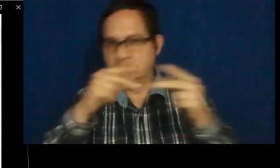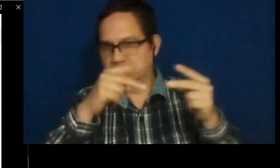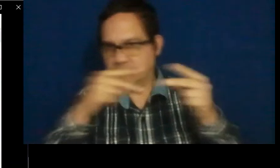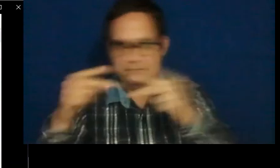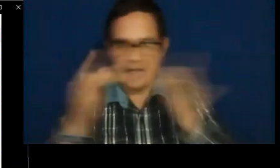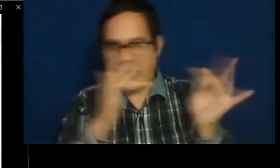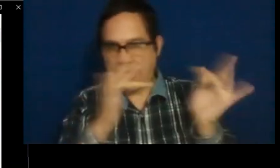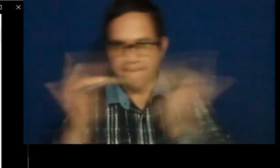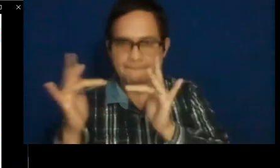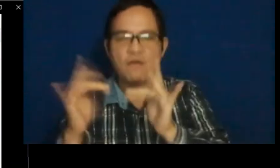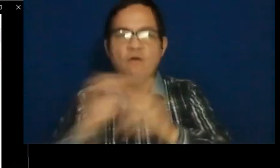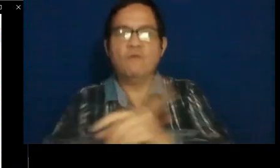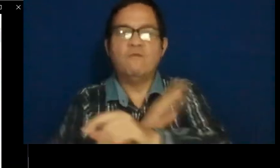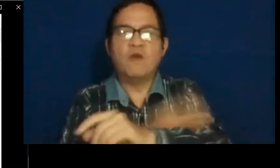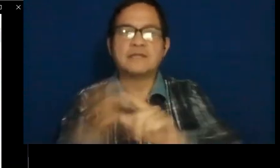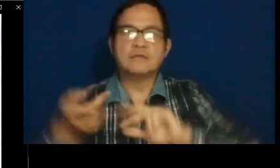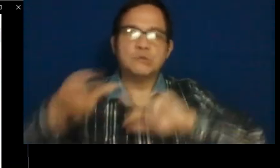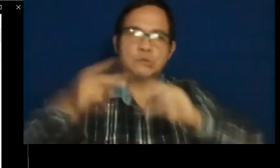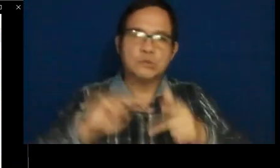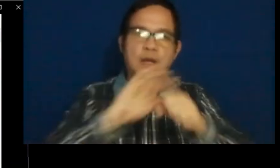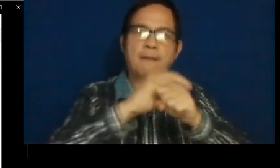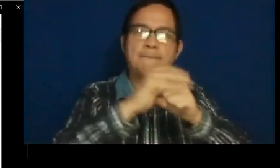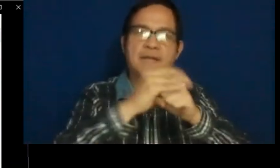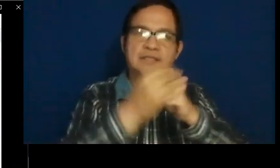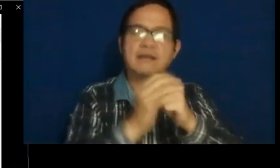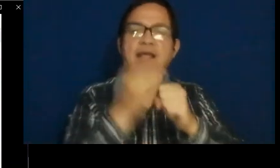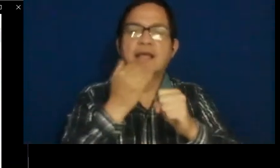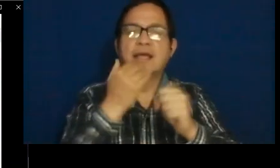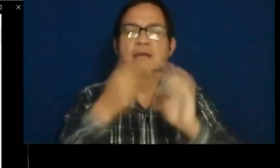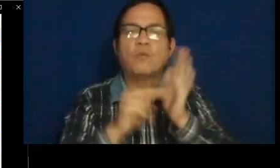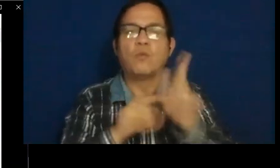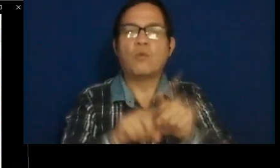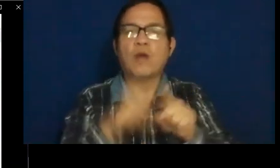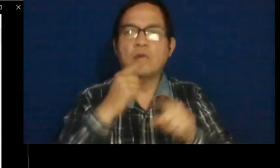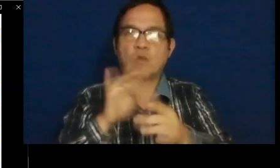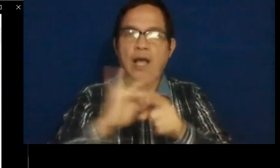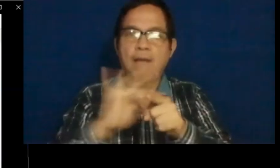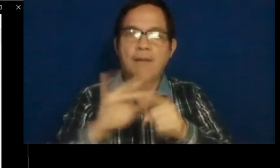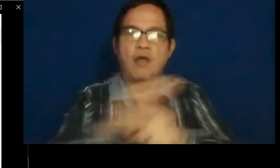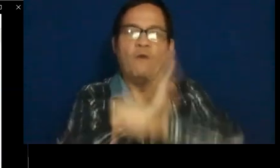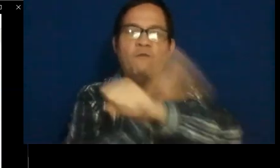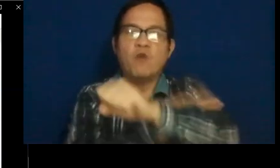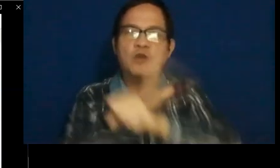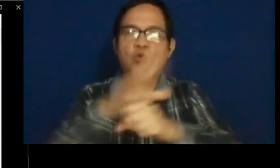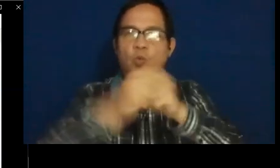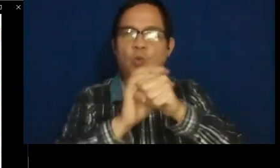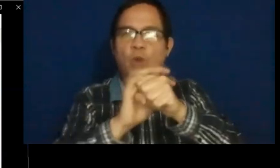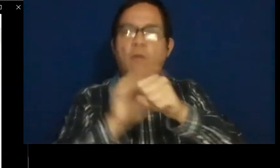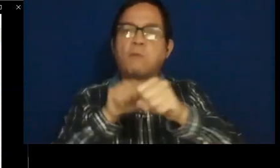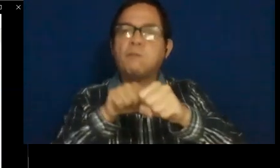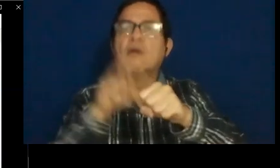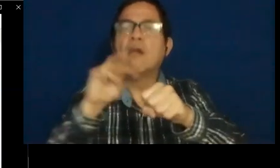masa. ¿Esto qué quiere decir? Entonces arrancamos por definición que si yo aplico una fuerza a un cuerpo que tiene una